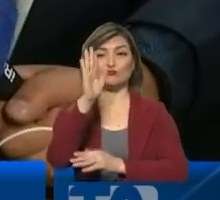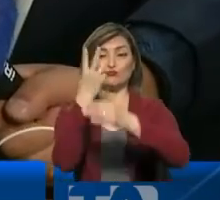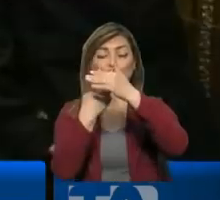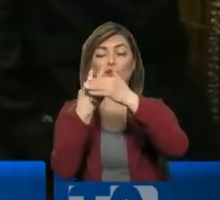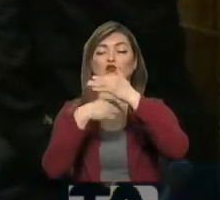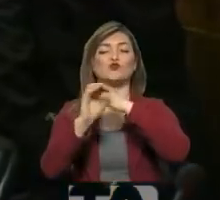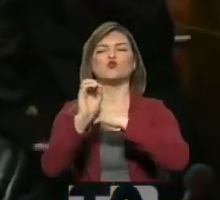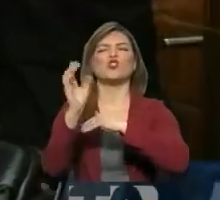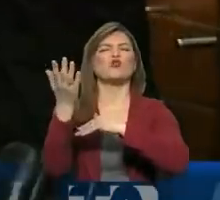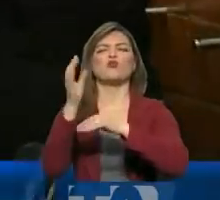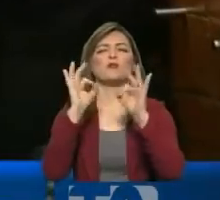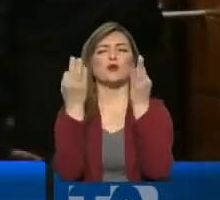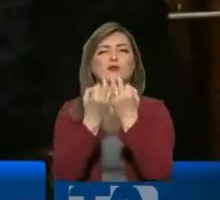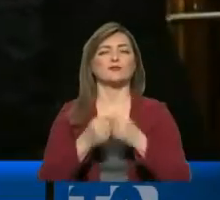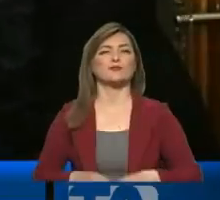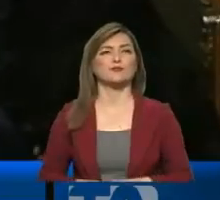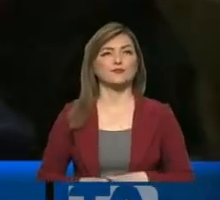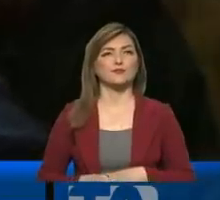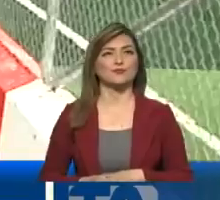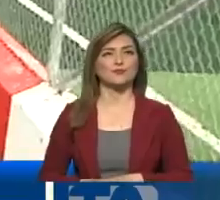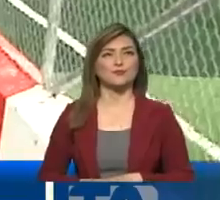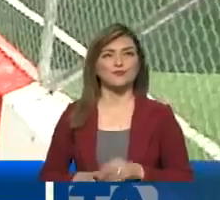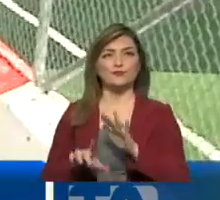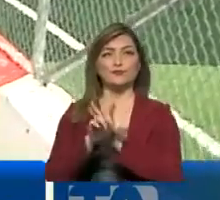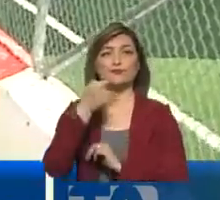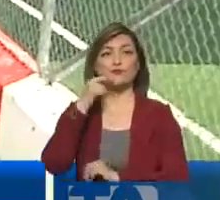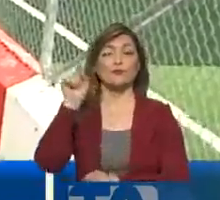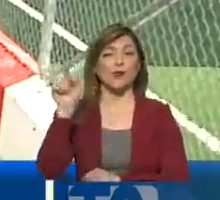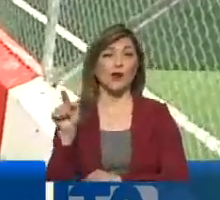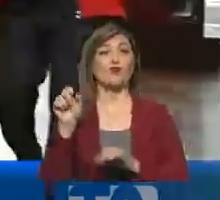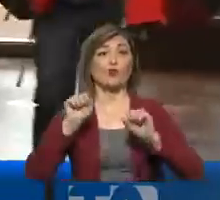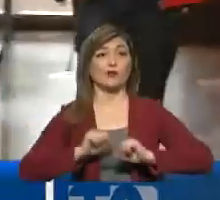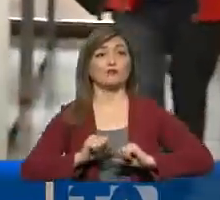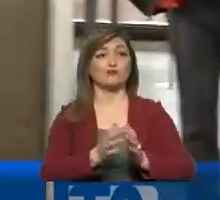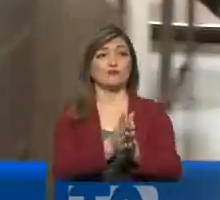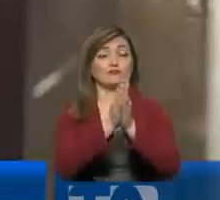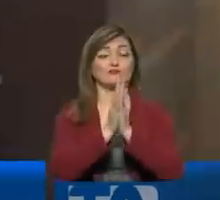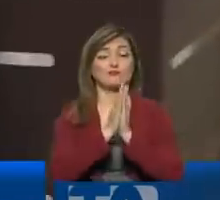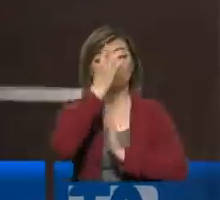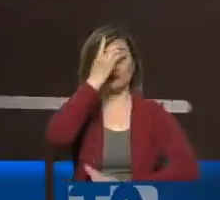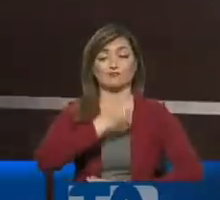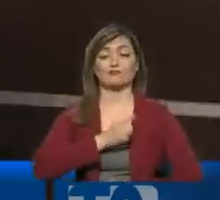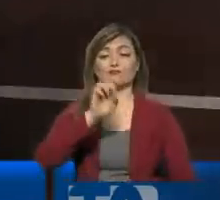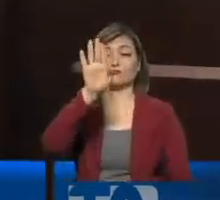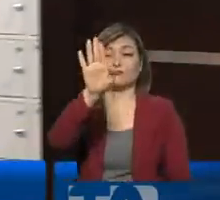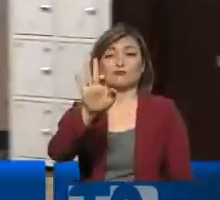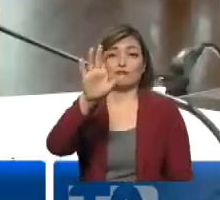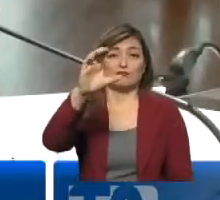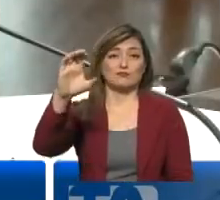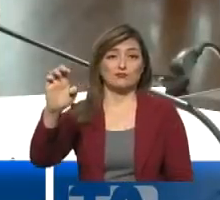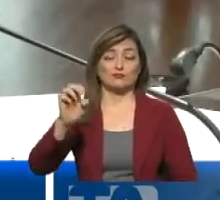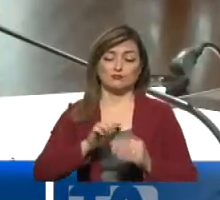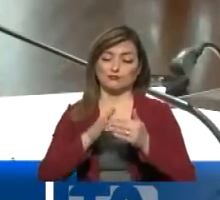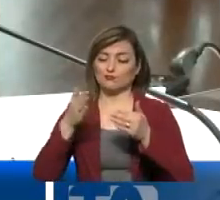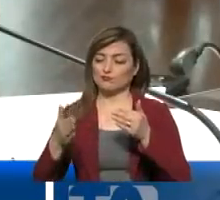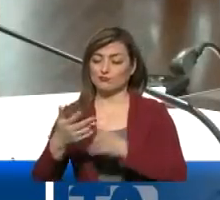su familia. Lo que corresponde ahora, según lo estipula la ley, es que Yunda podrá interpelar esta decisión en el contencioso electoral en un